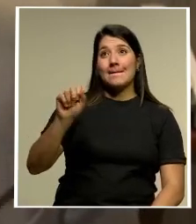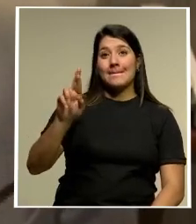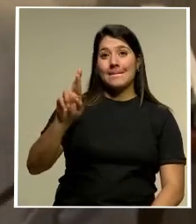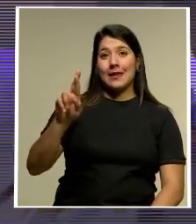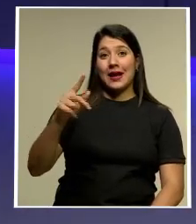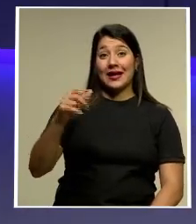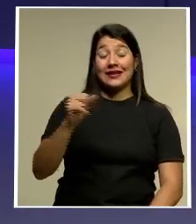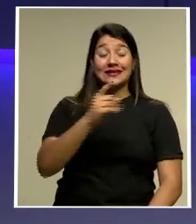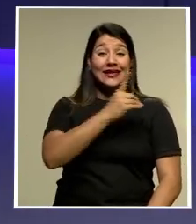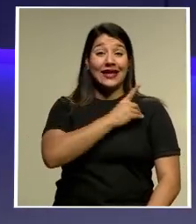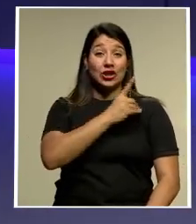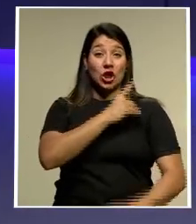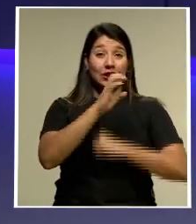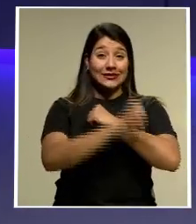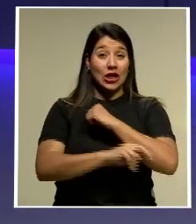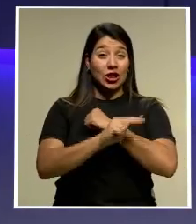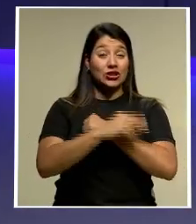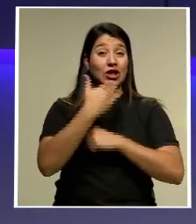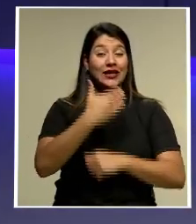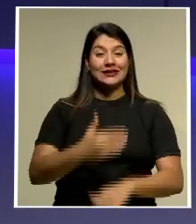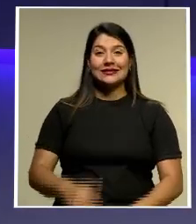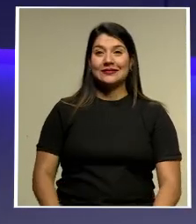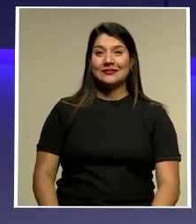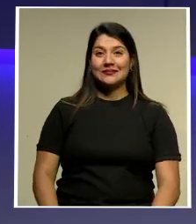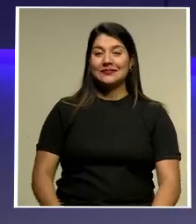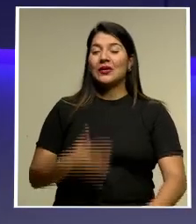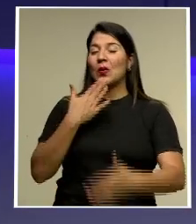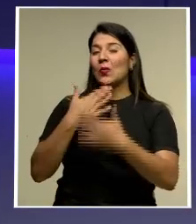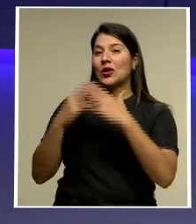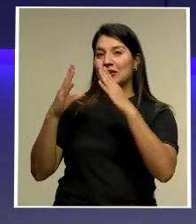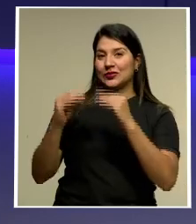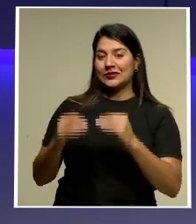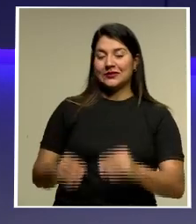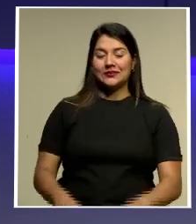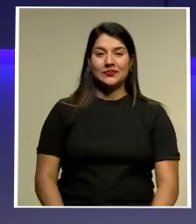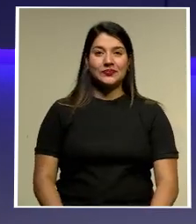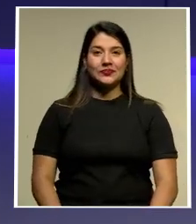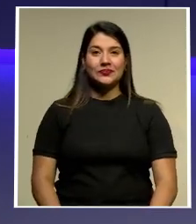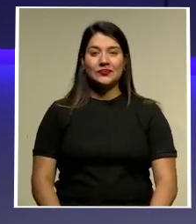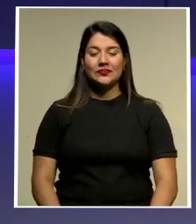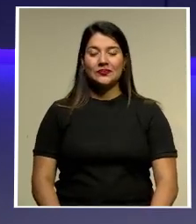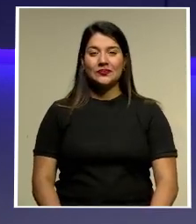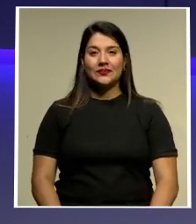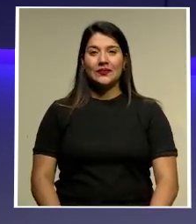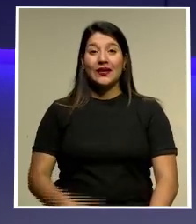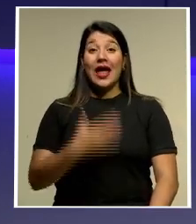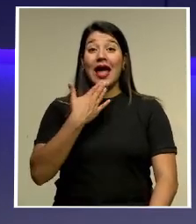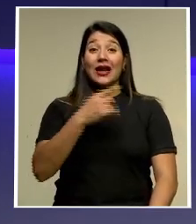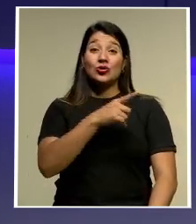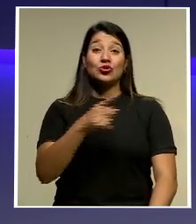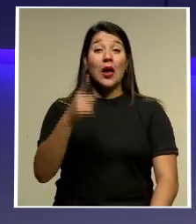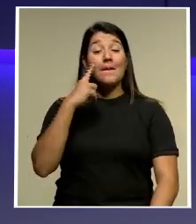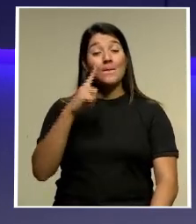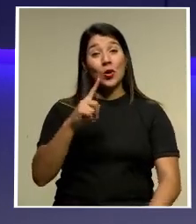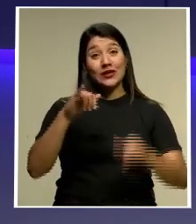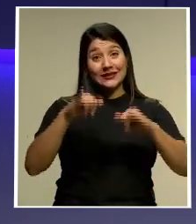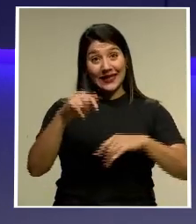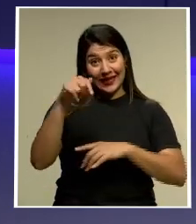Estado de la Nación. Gracias, don Jorge. Buenas noches. Buenas noches. Gracias a ustedes por estar